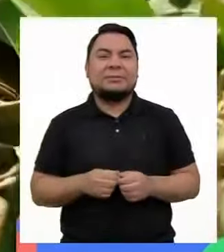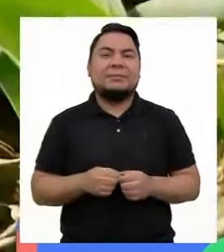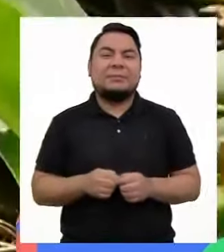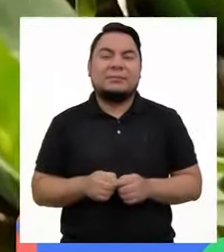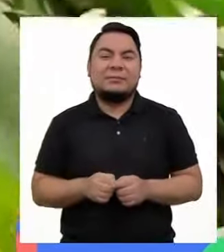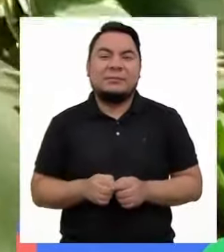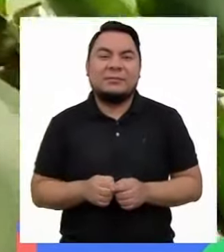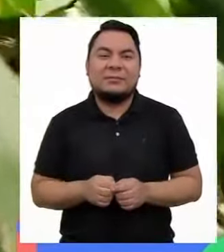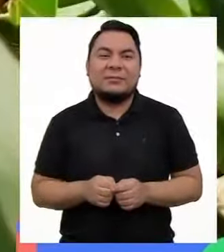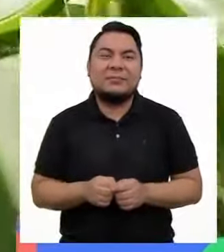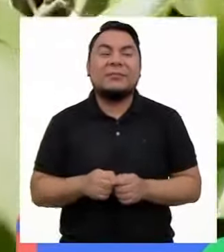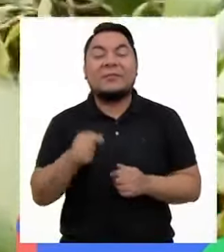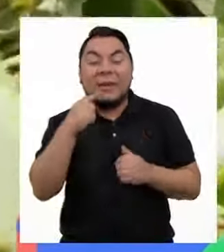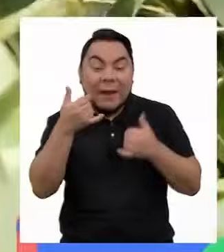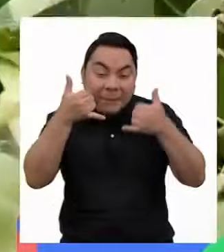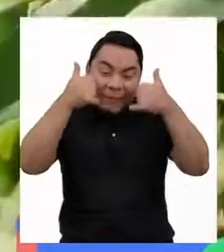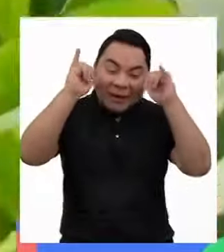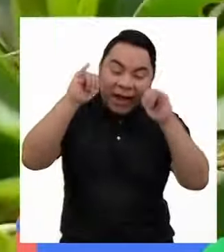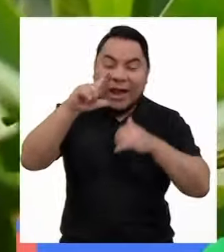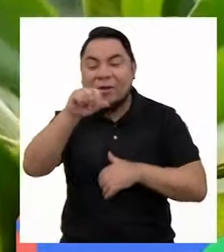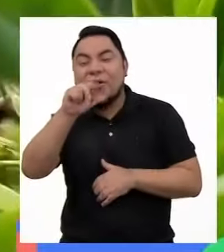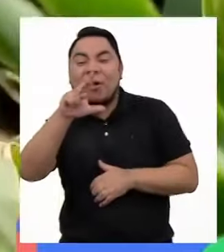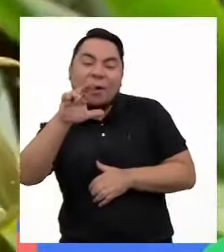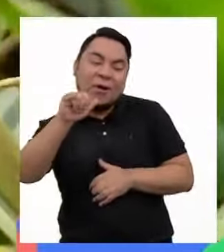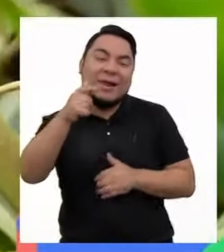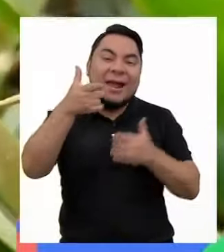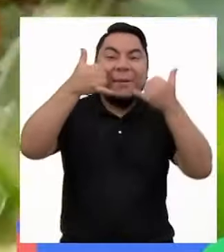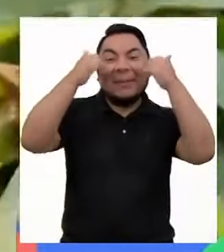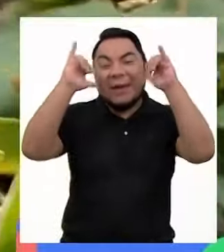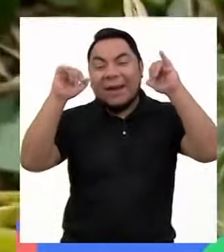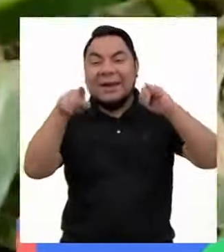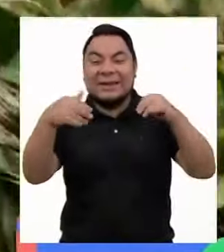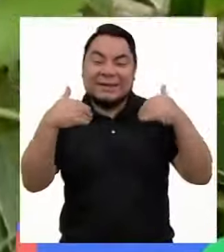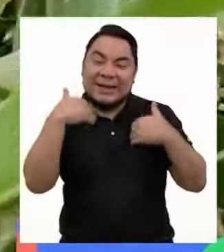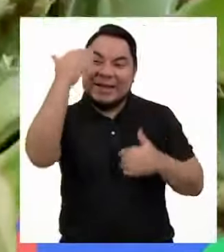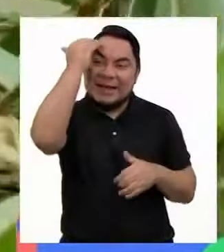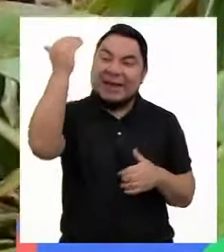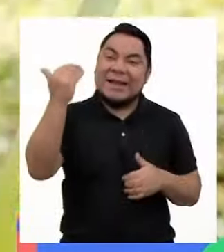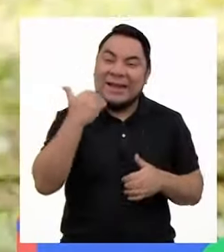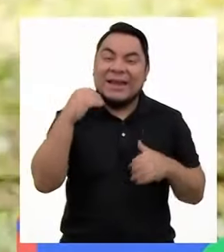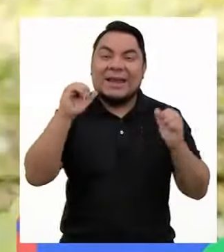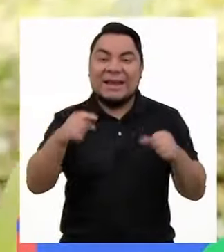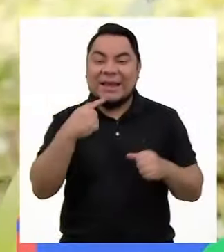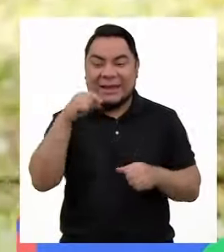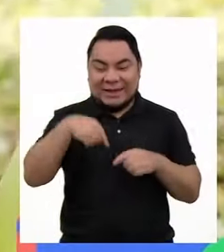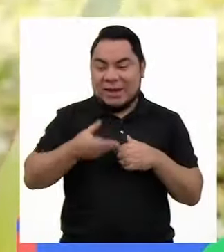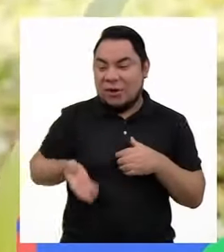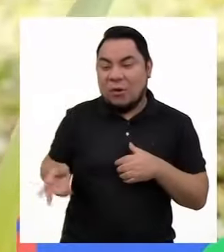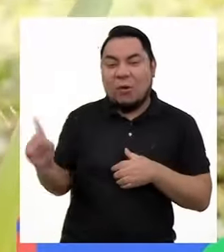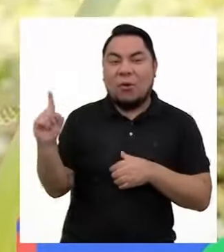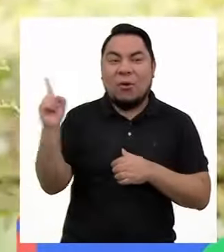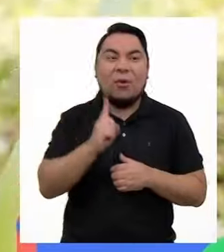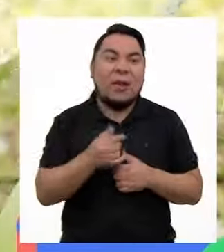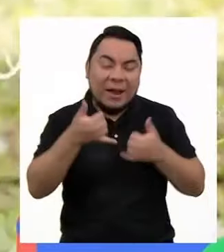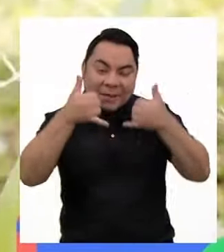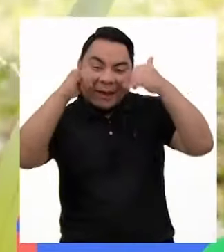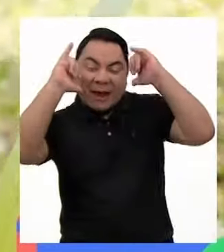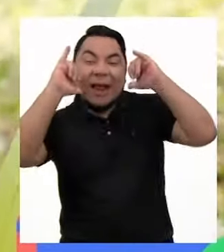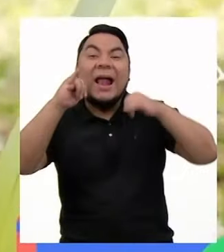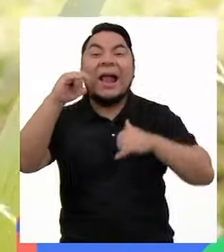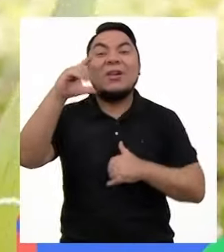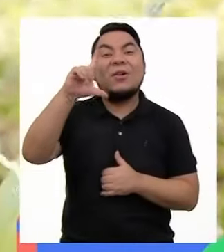La vaca Lola, la vaca Lola, tiene cabeza y tiene cola. La vaca Lola,